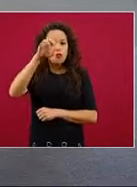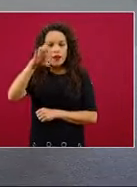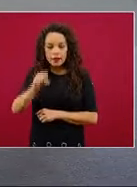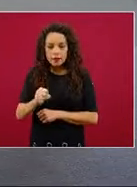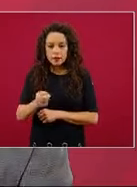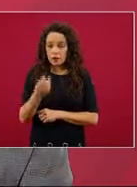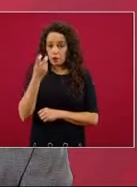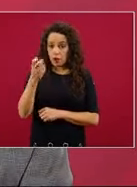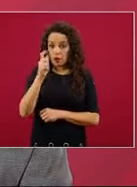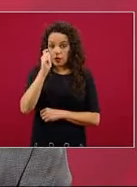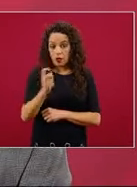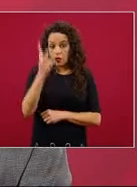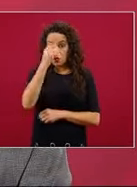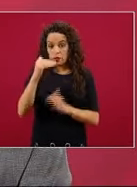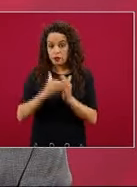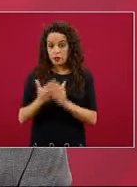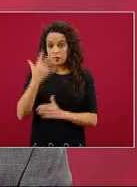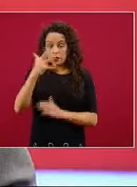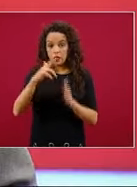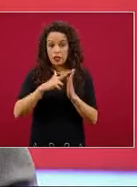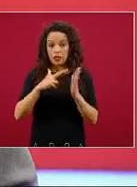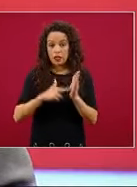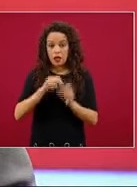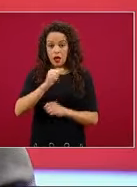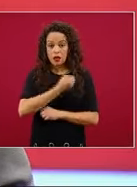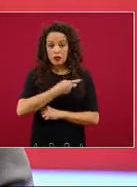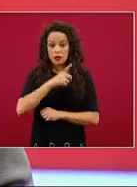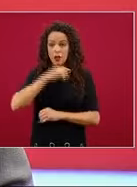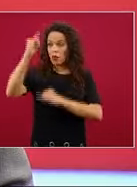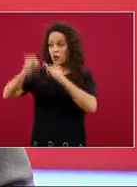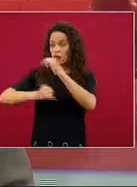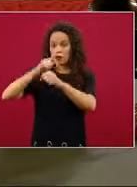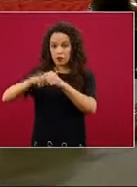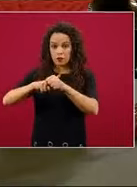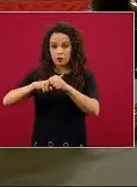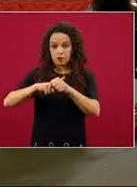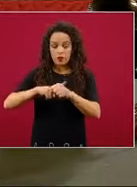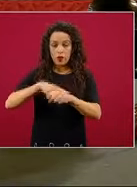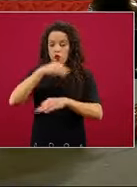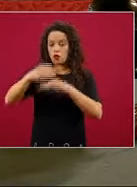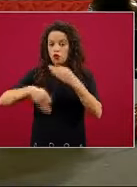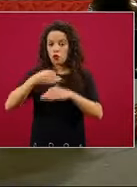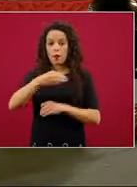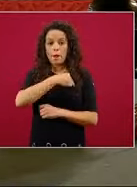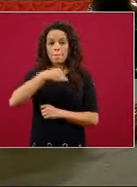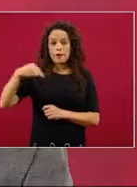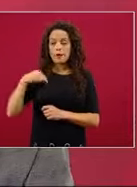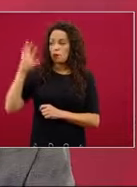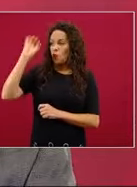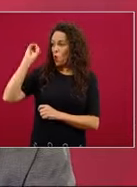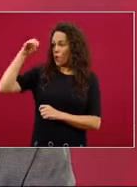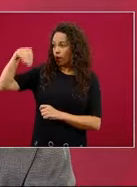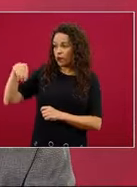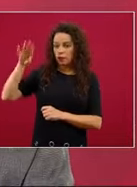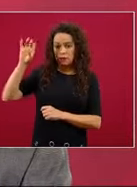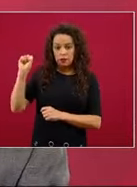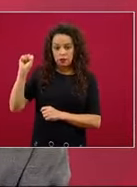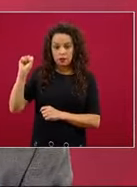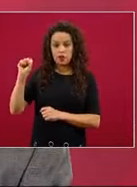el Reglamento Sanitario Internacional, al cual todos los miembros de la OMS, de la Organización Mundial de la Salud,